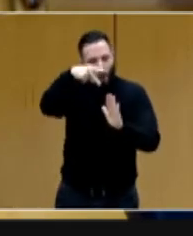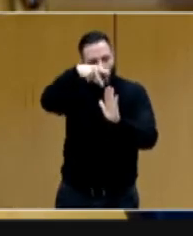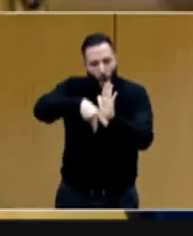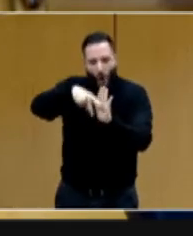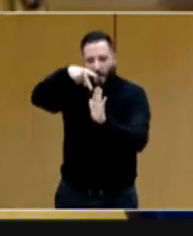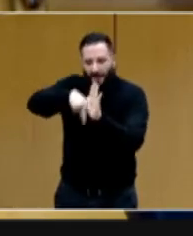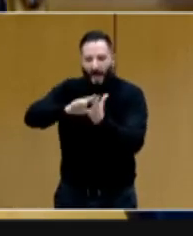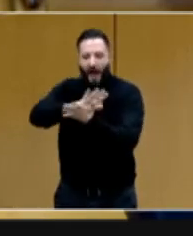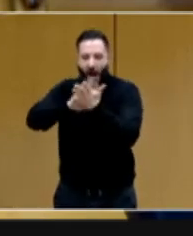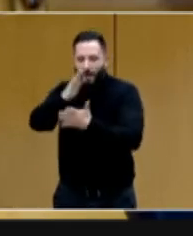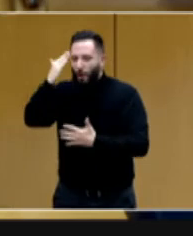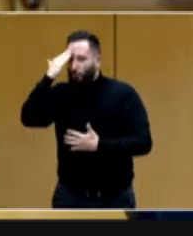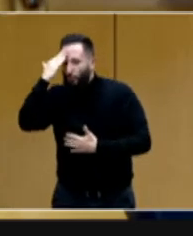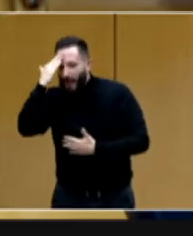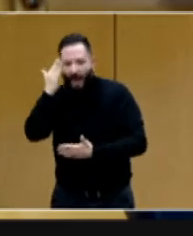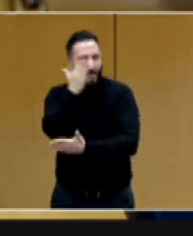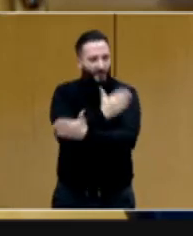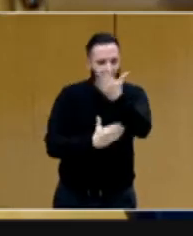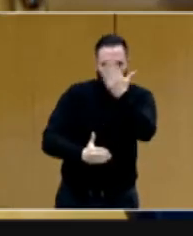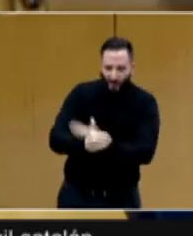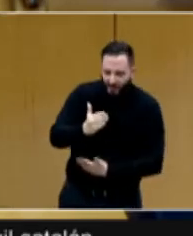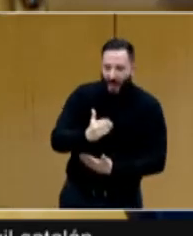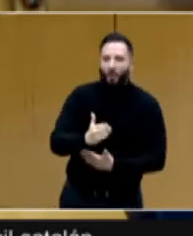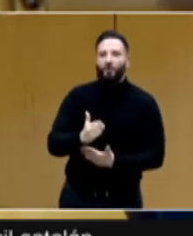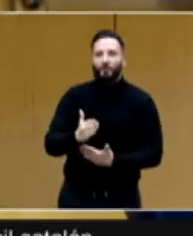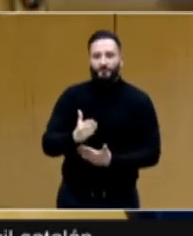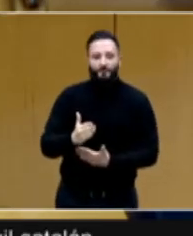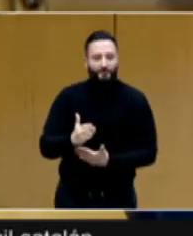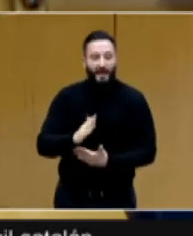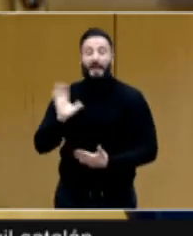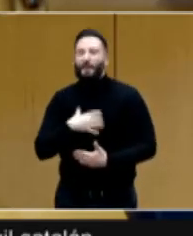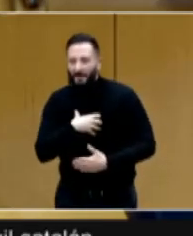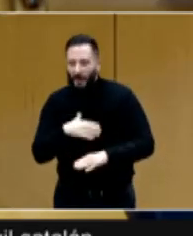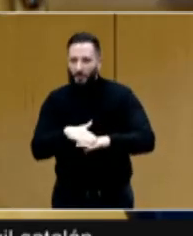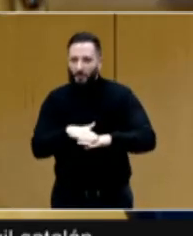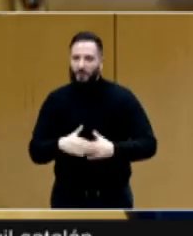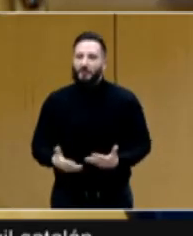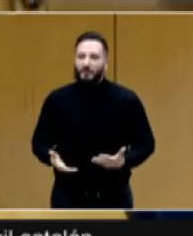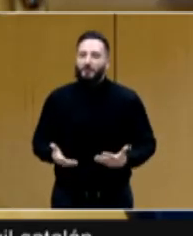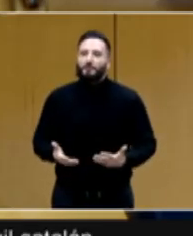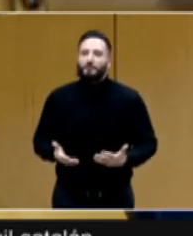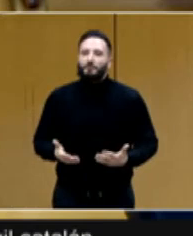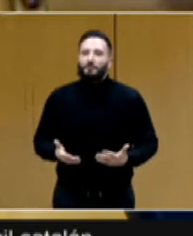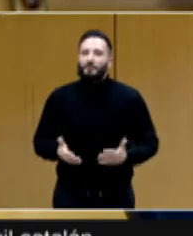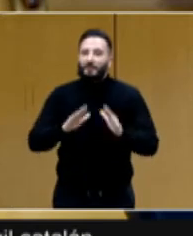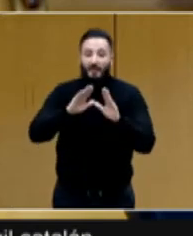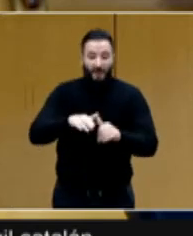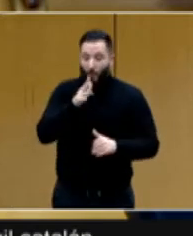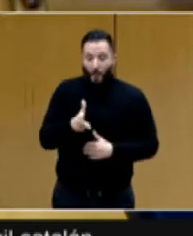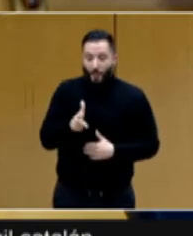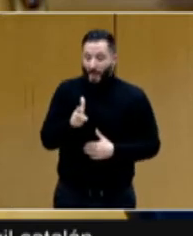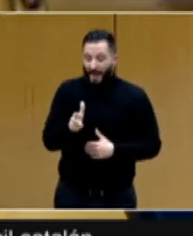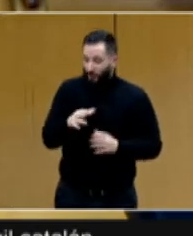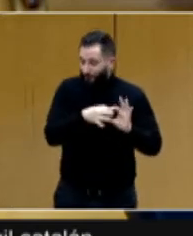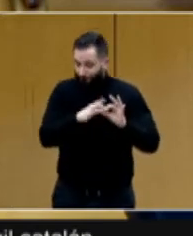tutela a los incapacitados ya números numerosas situaciones que provienen del derecho previgente Cuál es lo que